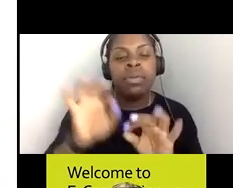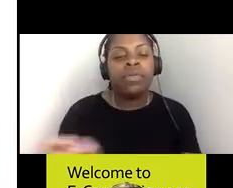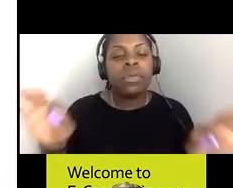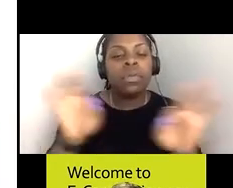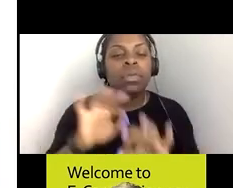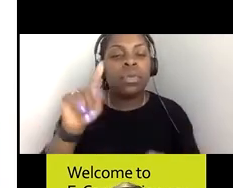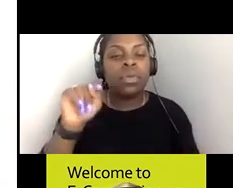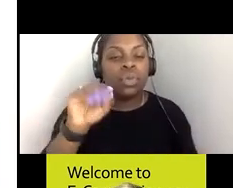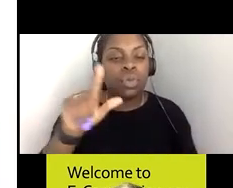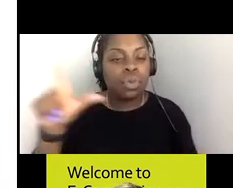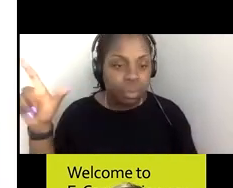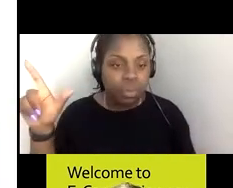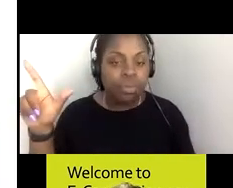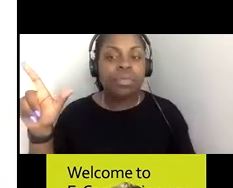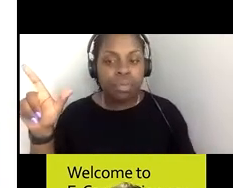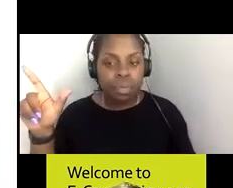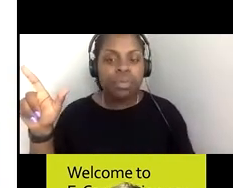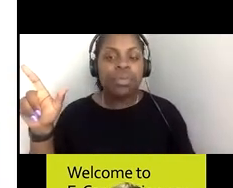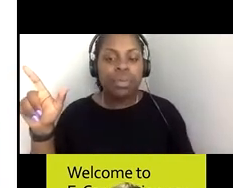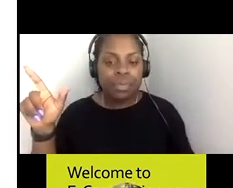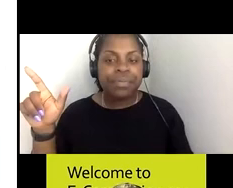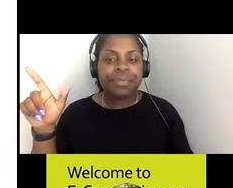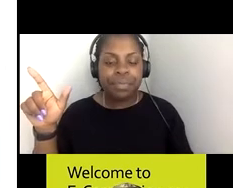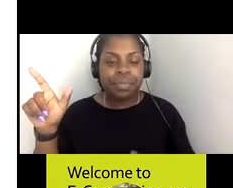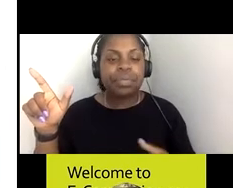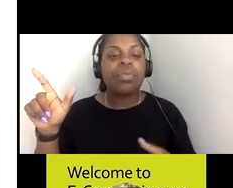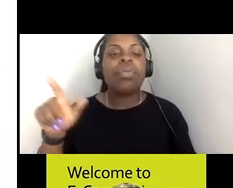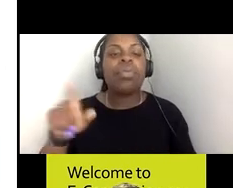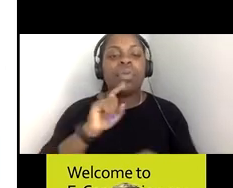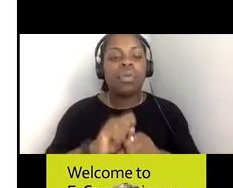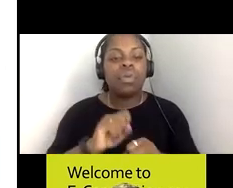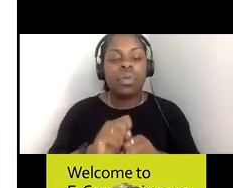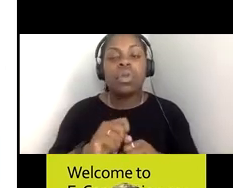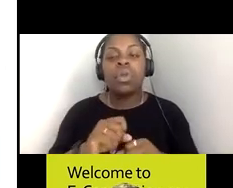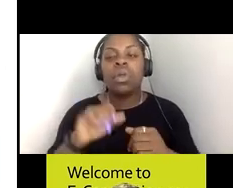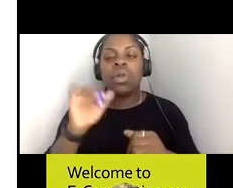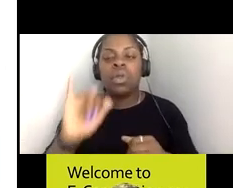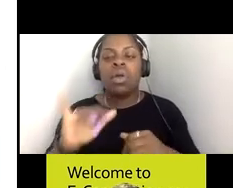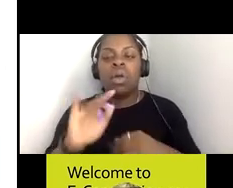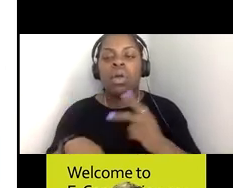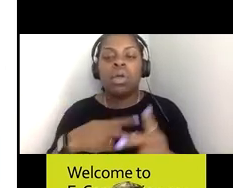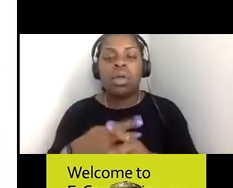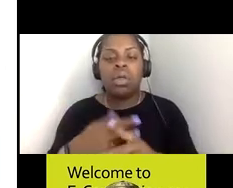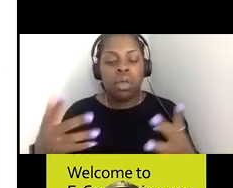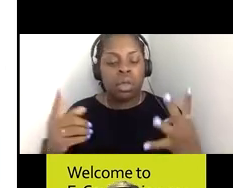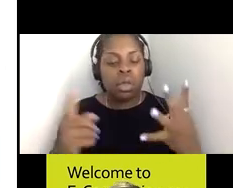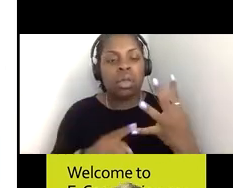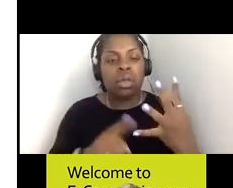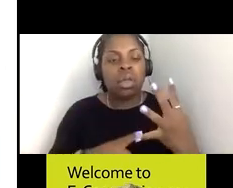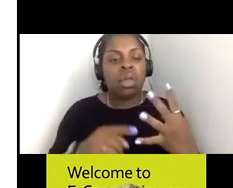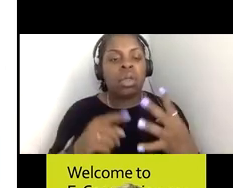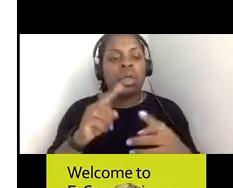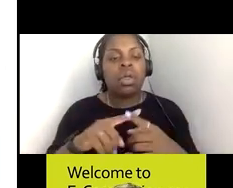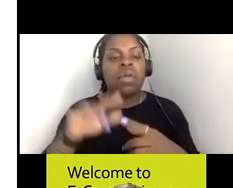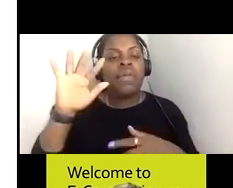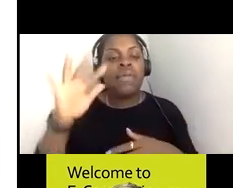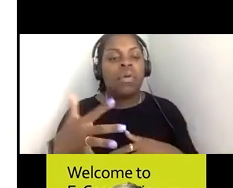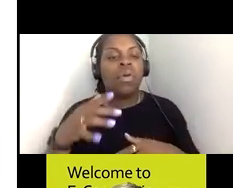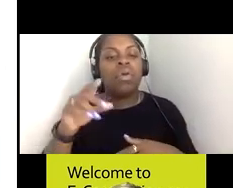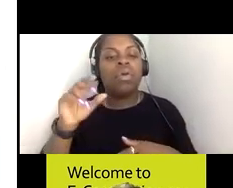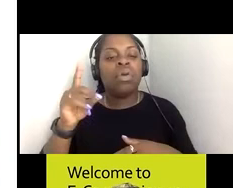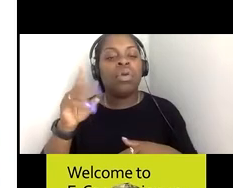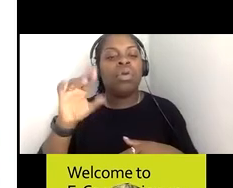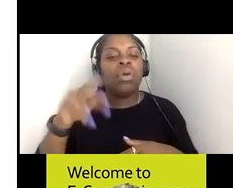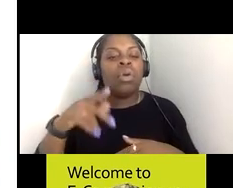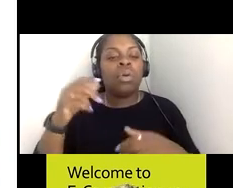divisiones estándares. Y cuarta, vamos a ver los monitoreos electrónicos como una herramienta de vigilancia.